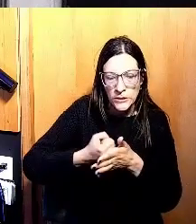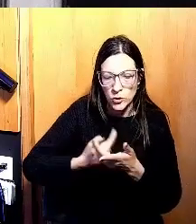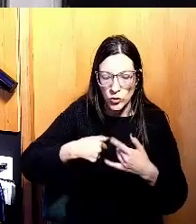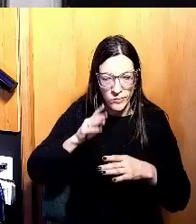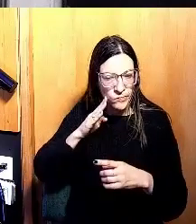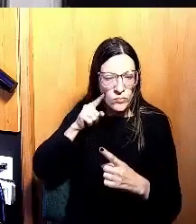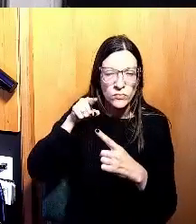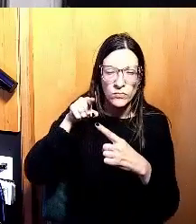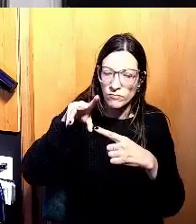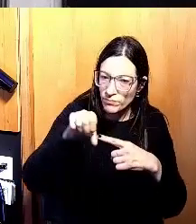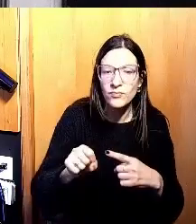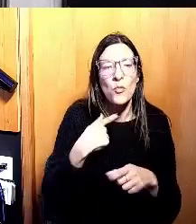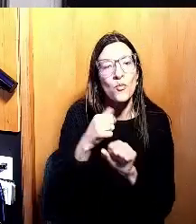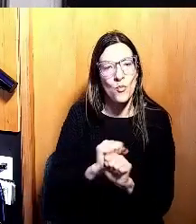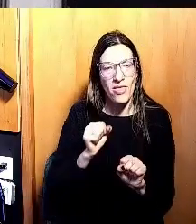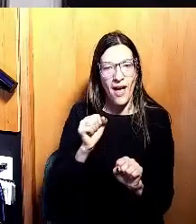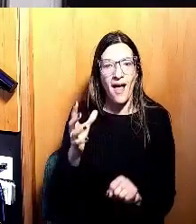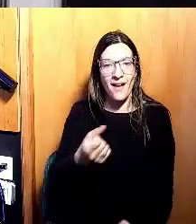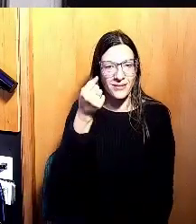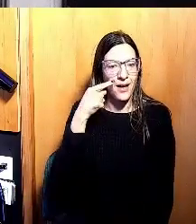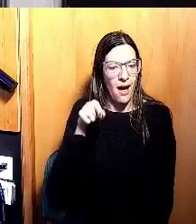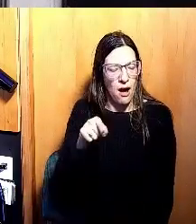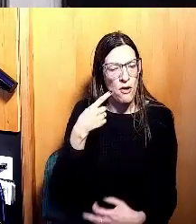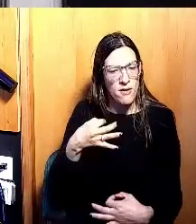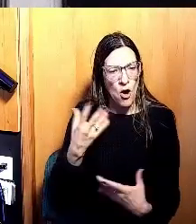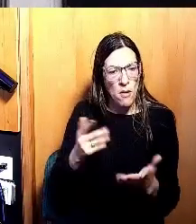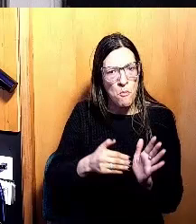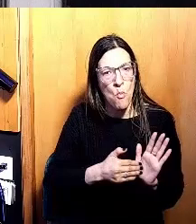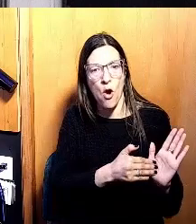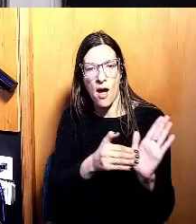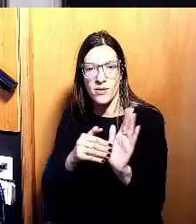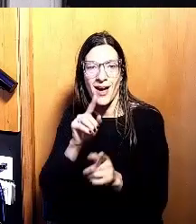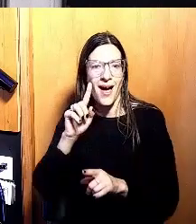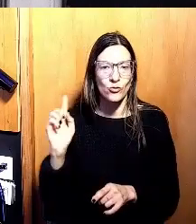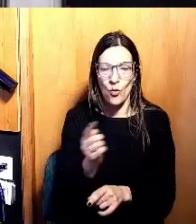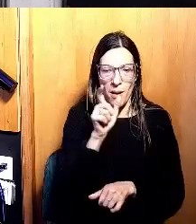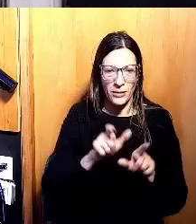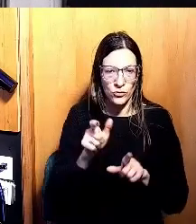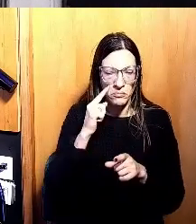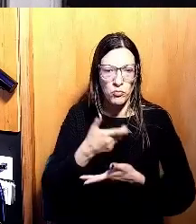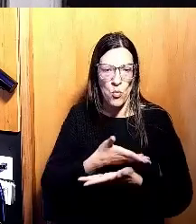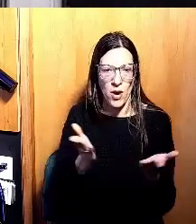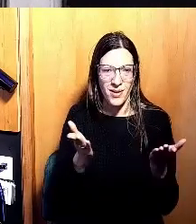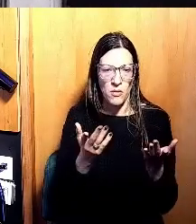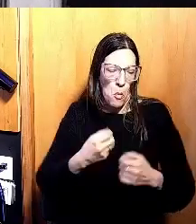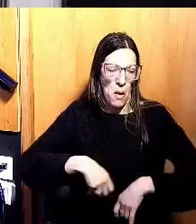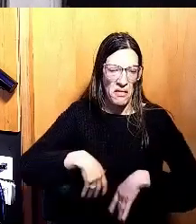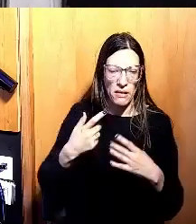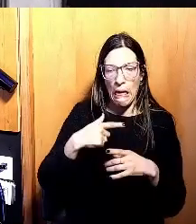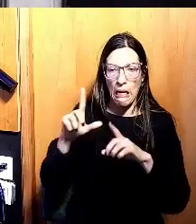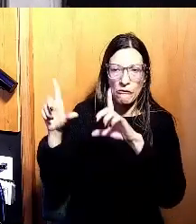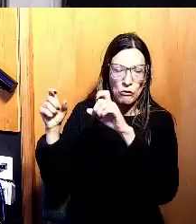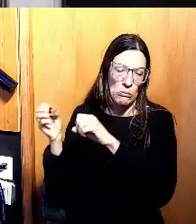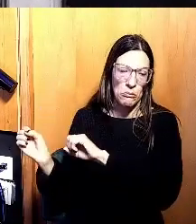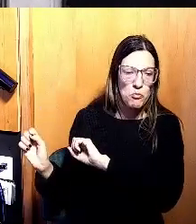nos dirigimos y hemos logrado hacerlo para no utilizar algoritmos que fueran globales, sino específicos para